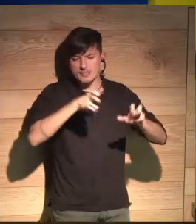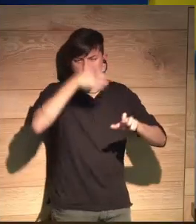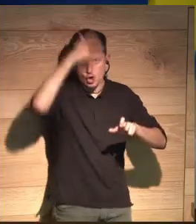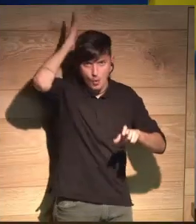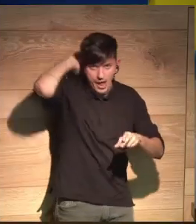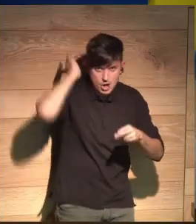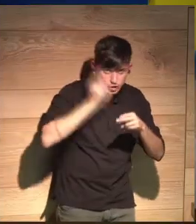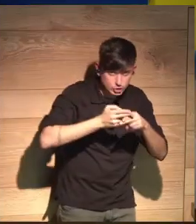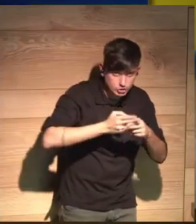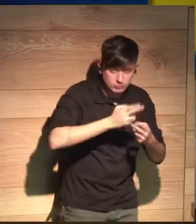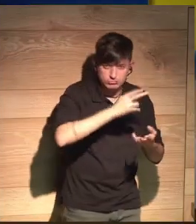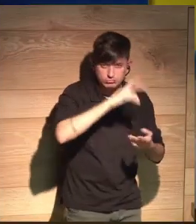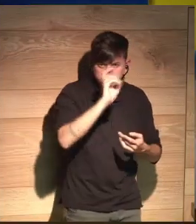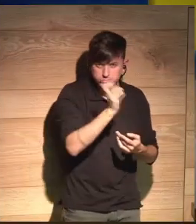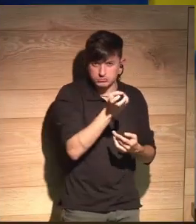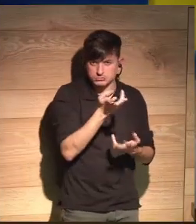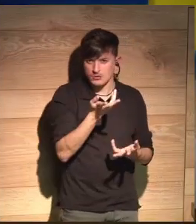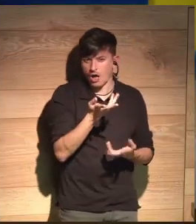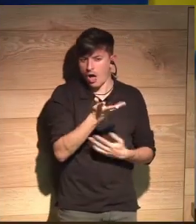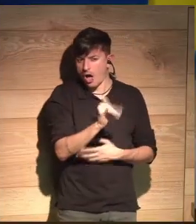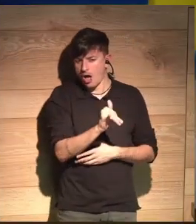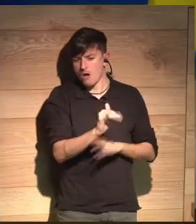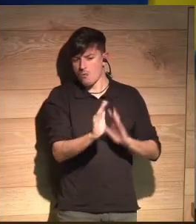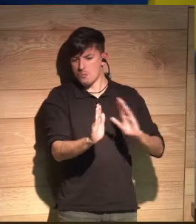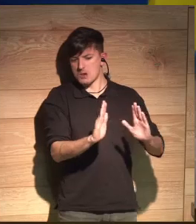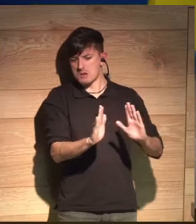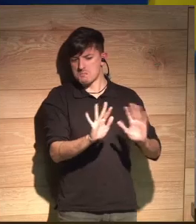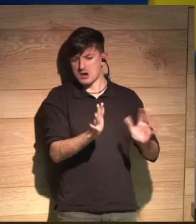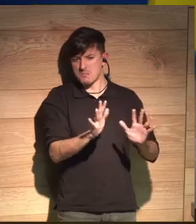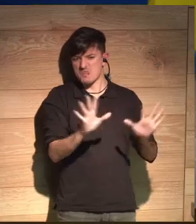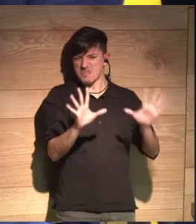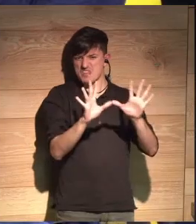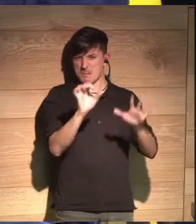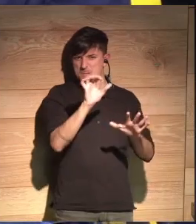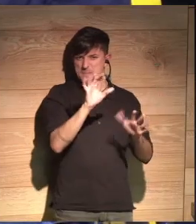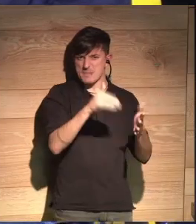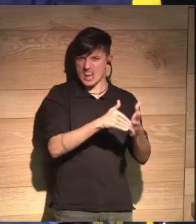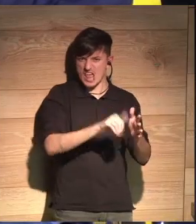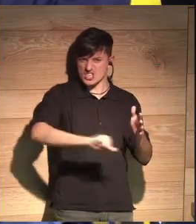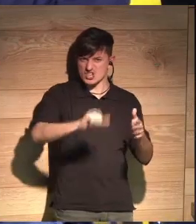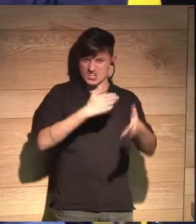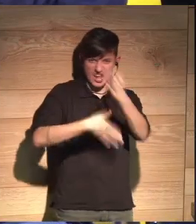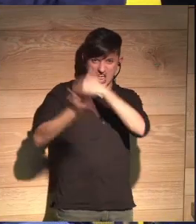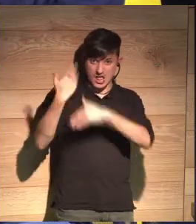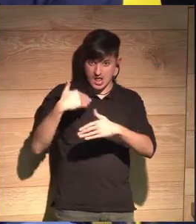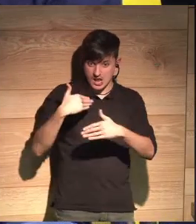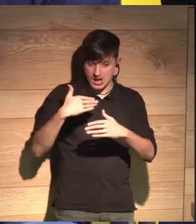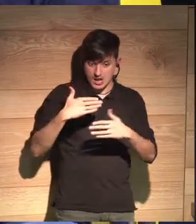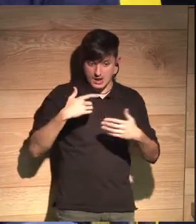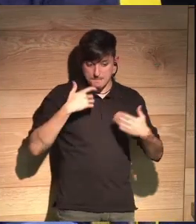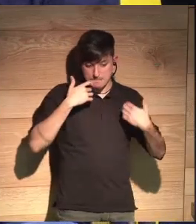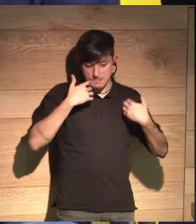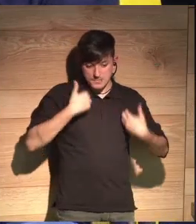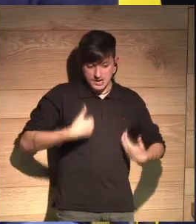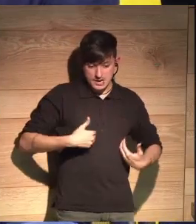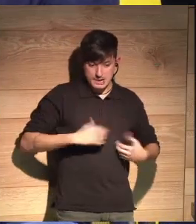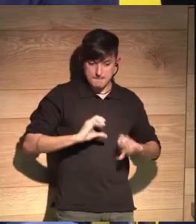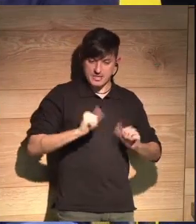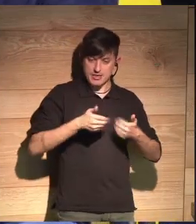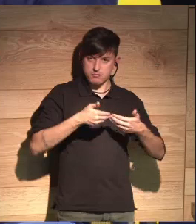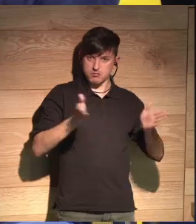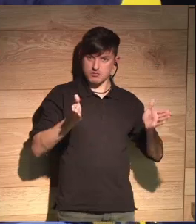pero decíamos que hay un momento más o menos 10.000 años que la humanidad inventa la ciudad es el invento por una razón muy